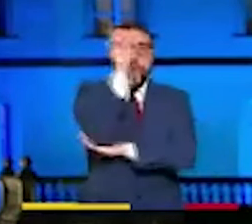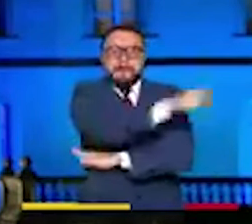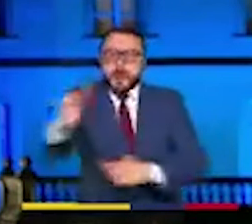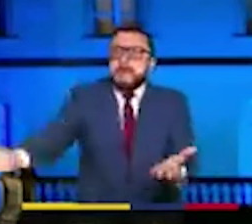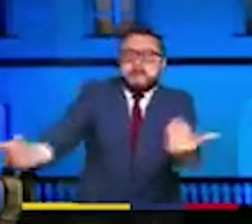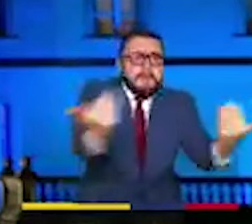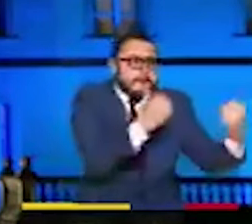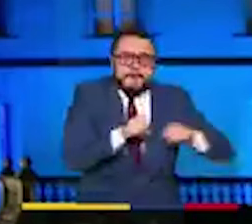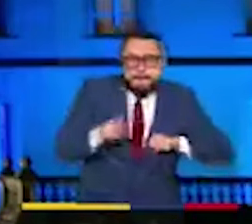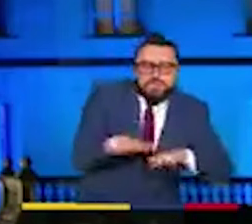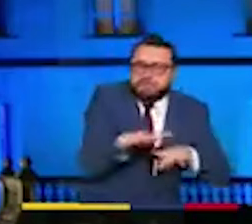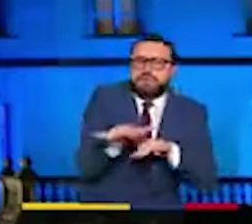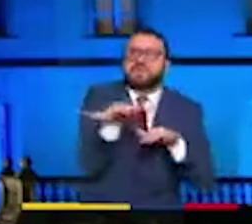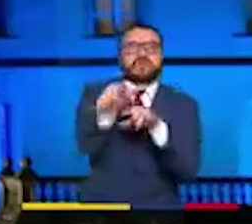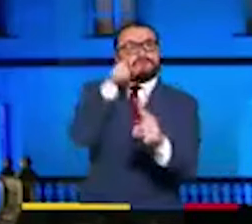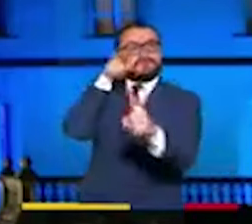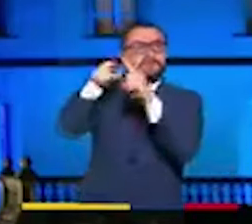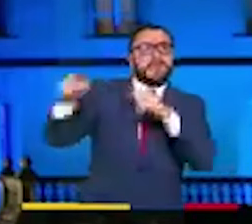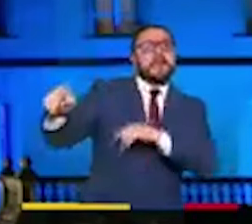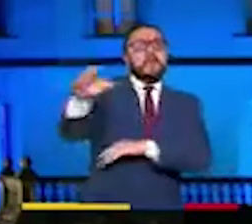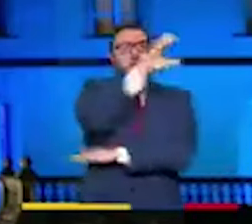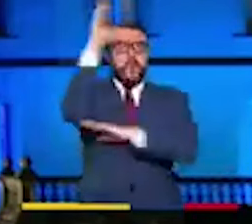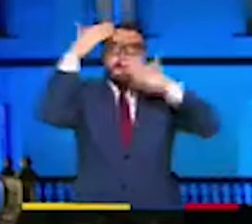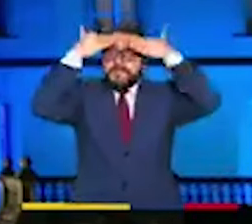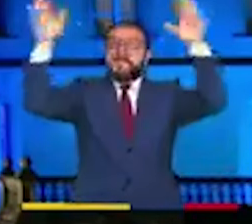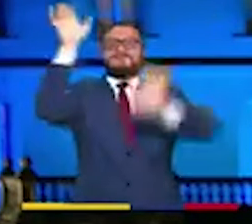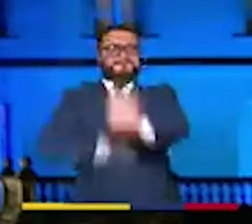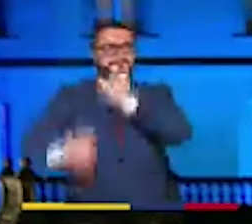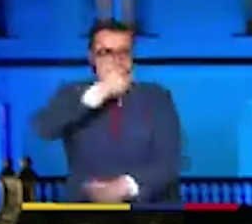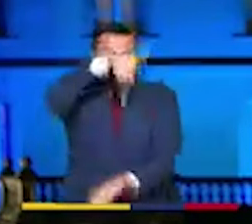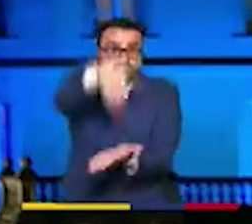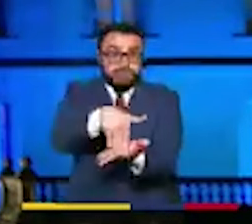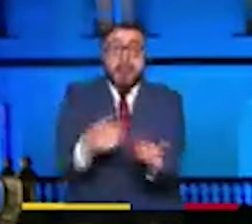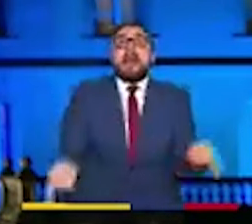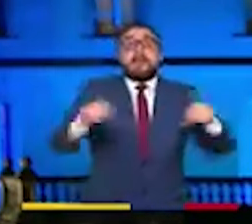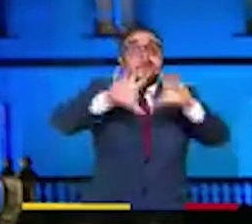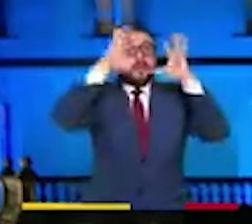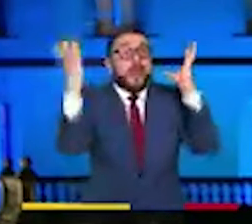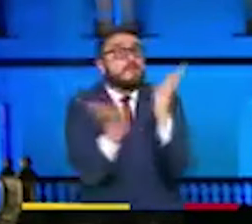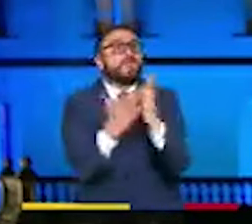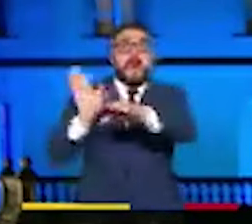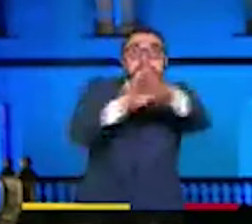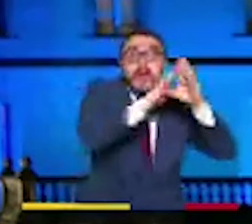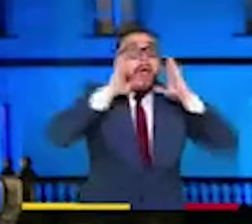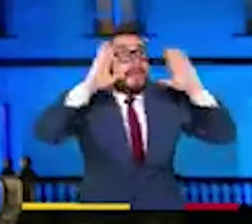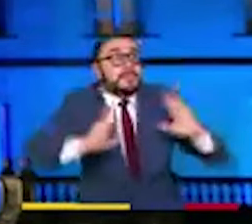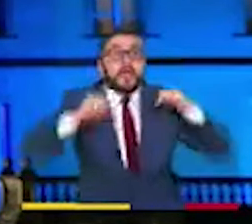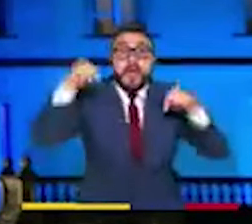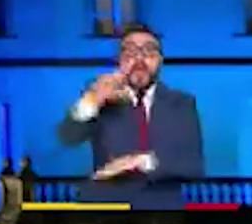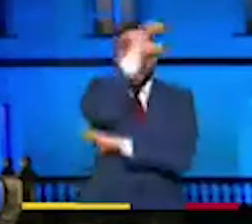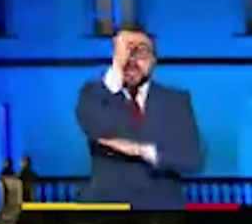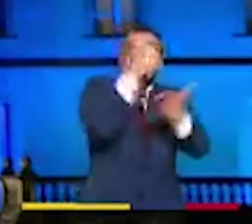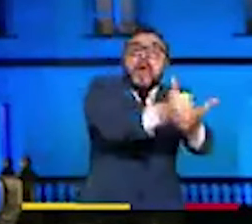irrestricta de la democracia. Le pido al mundo prestar atención a Colombia, y ayudarnos a defender nuestra